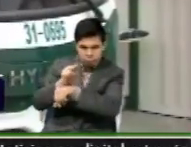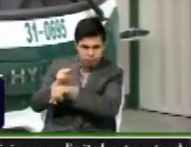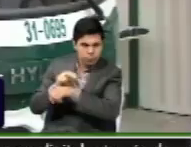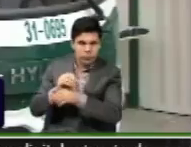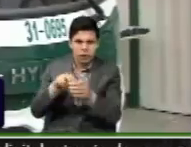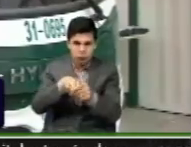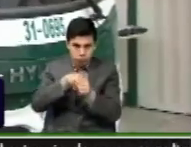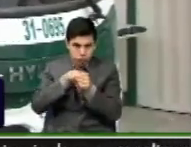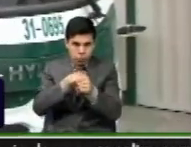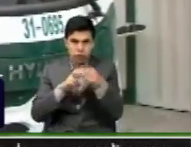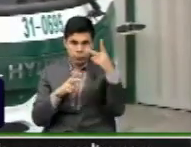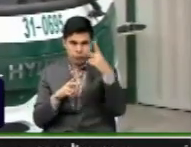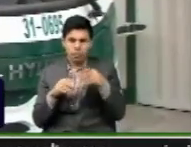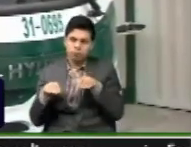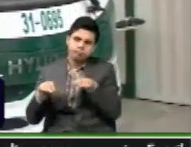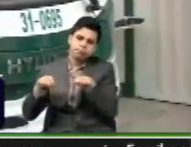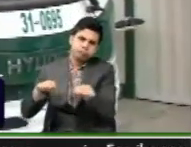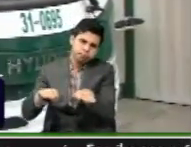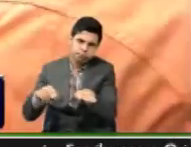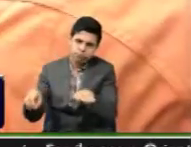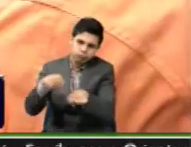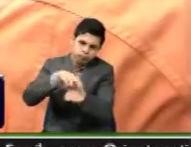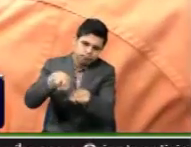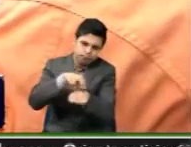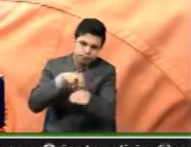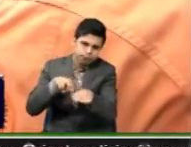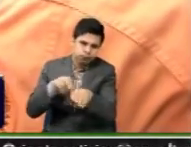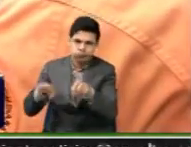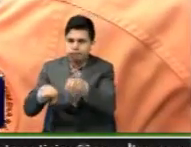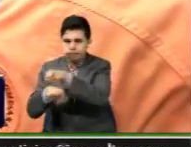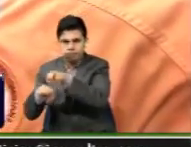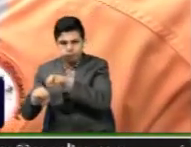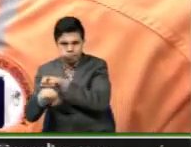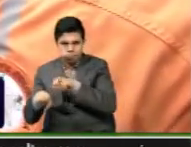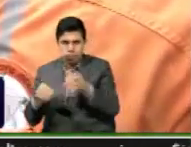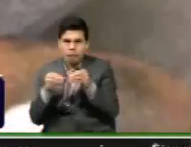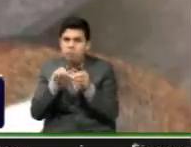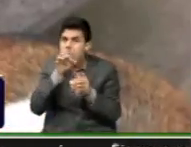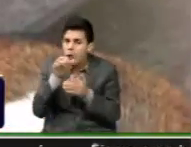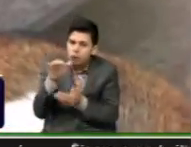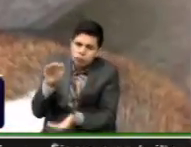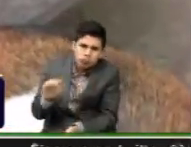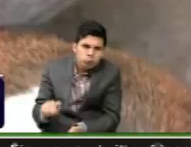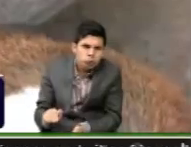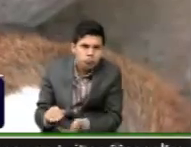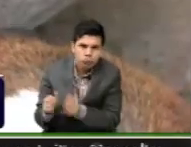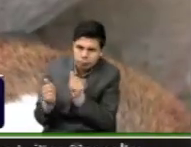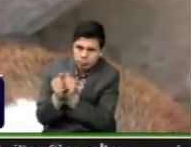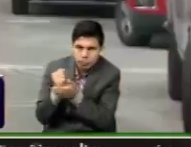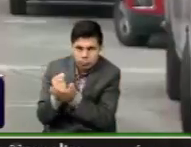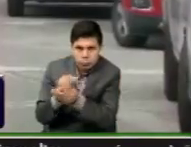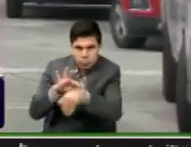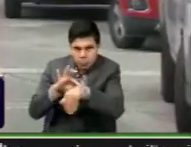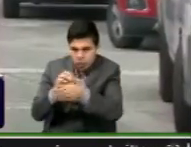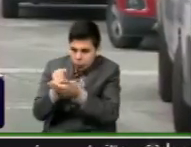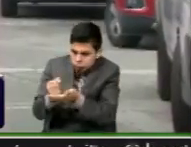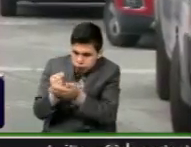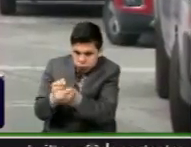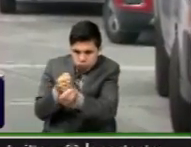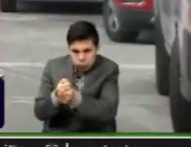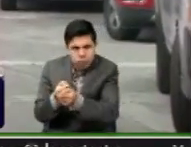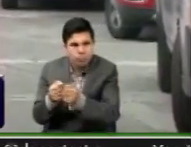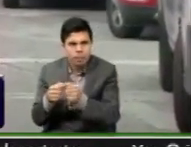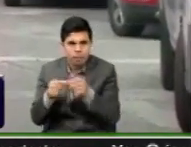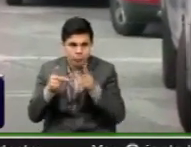dos buses la policía transportó los 22 caminantes y a este cachorro que los acompañaba. El canino recibió atención veterinaria y